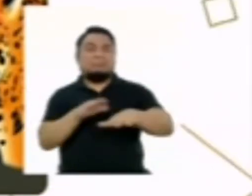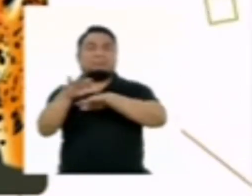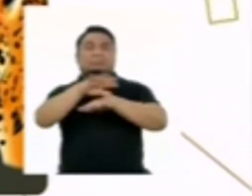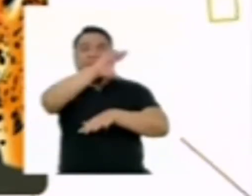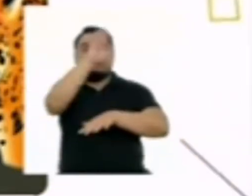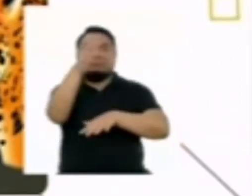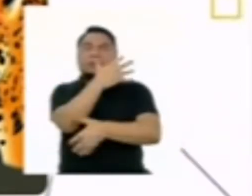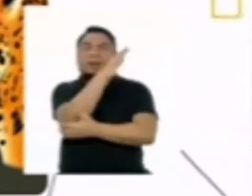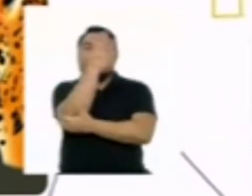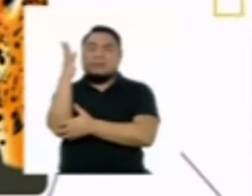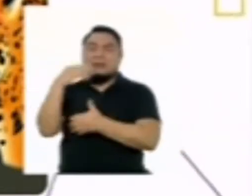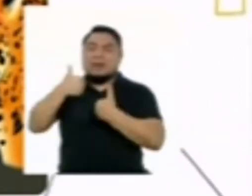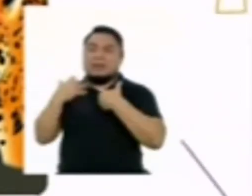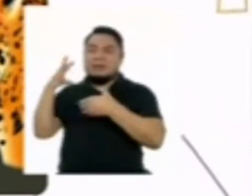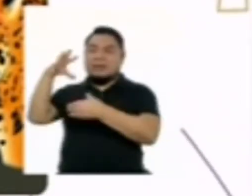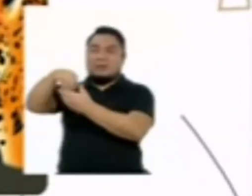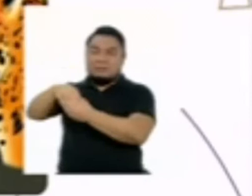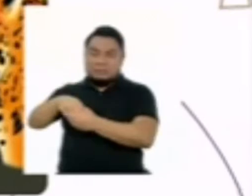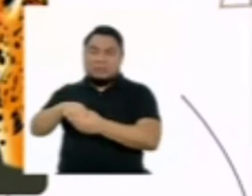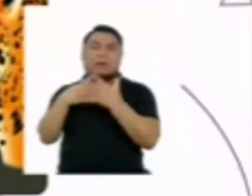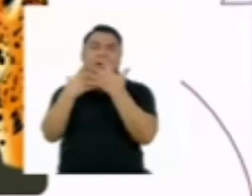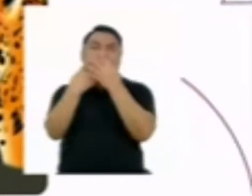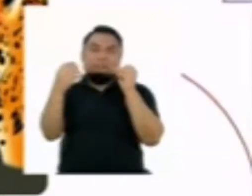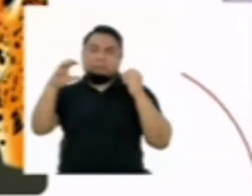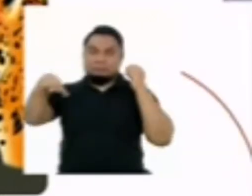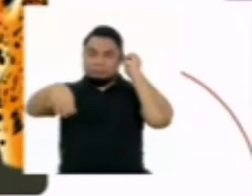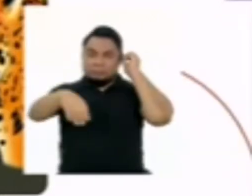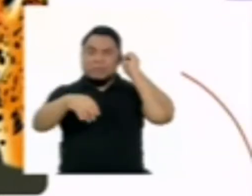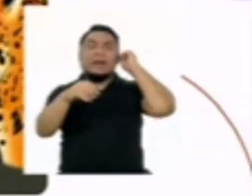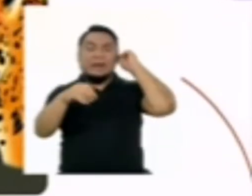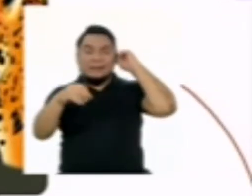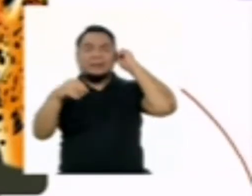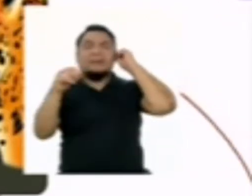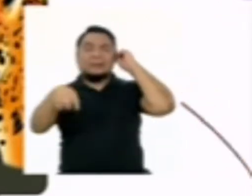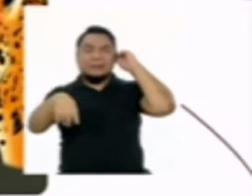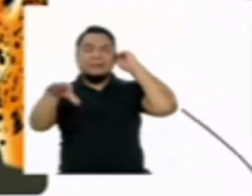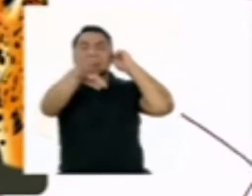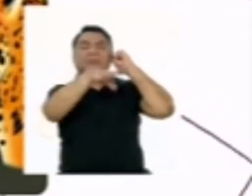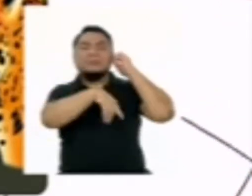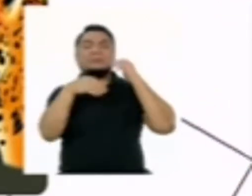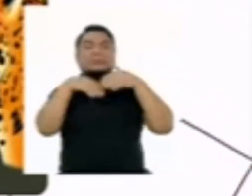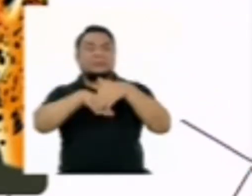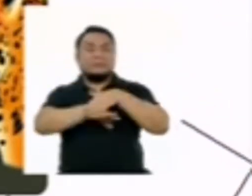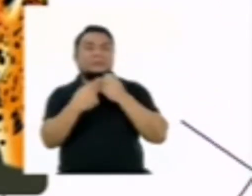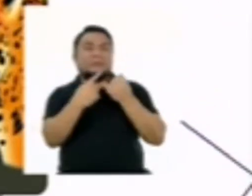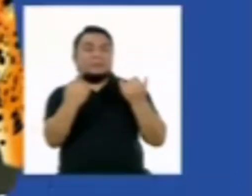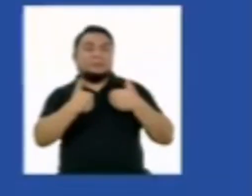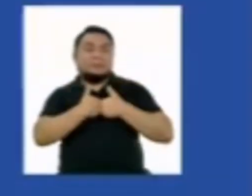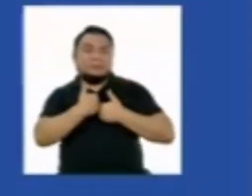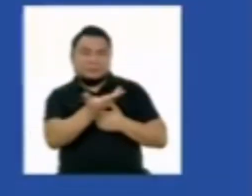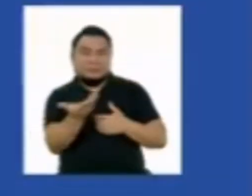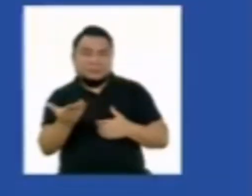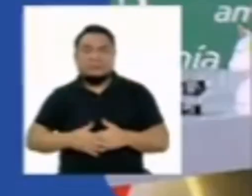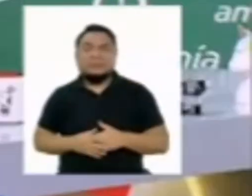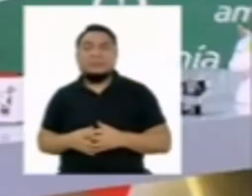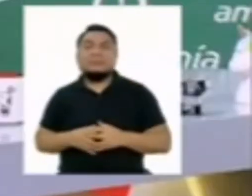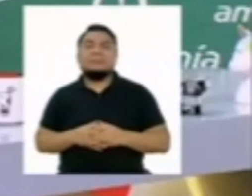que estos forman parte, y que además comprende la diversidad dentro de cada especie.